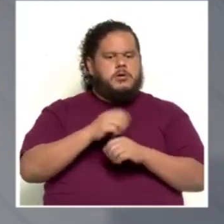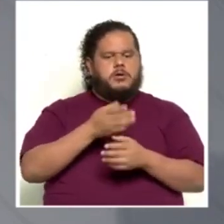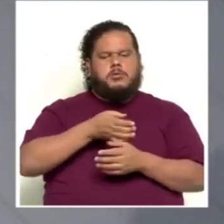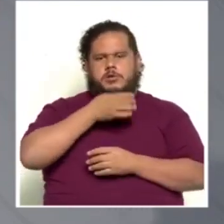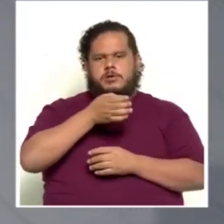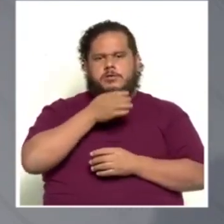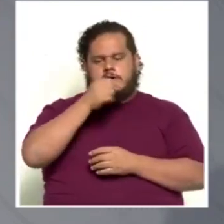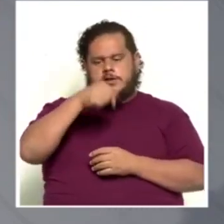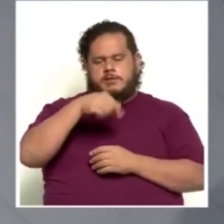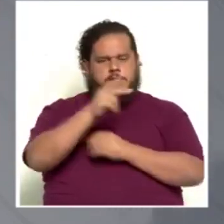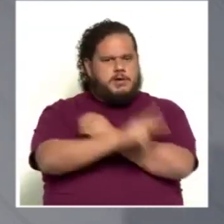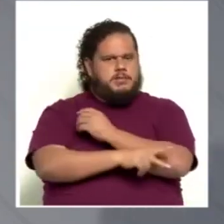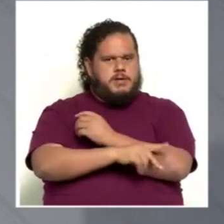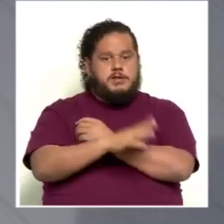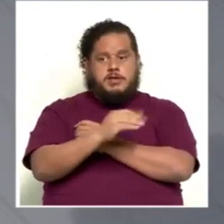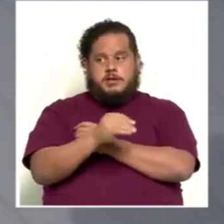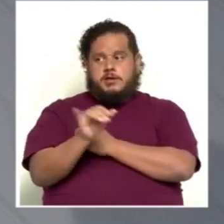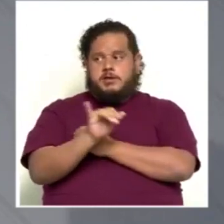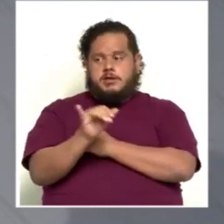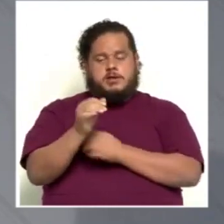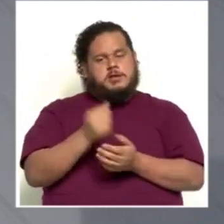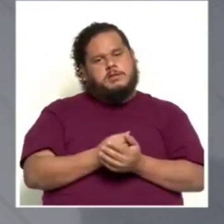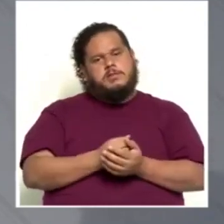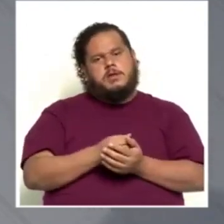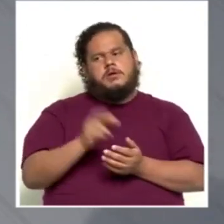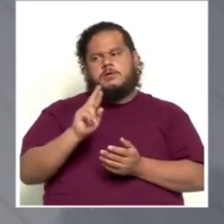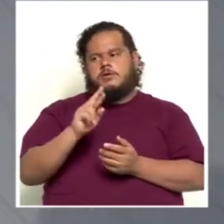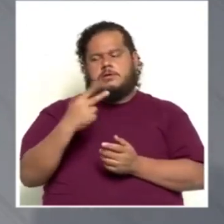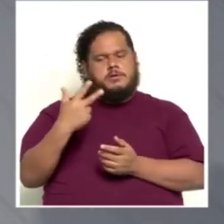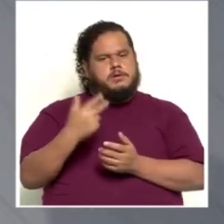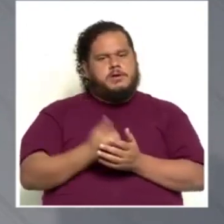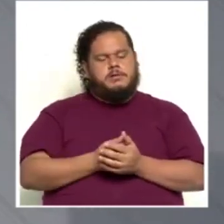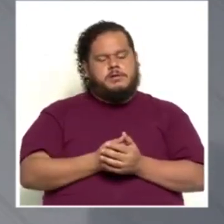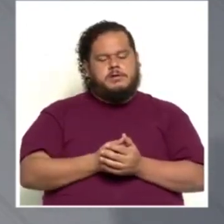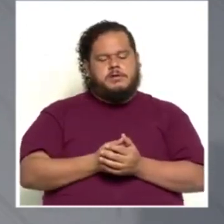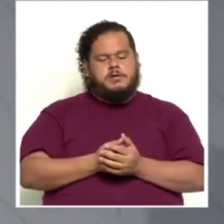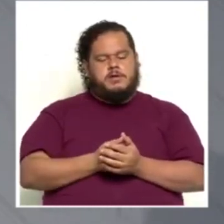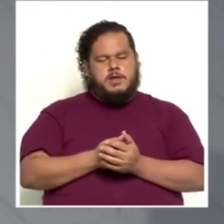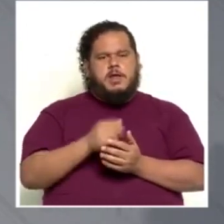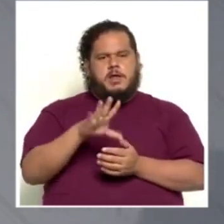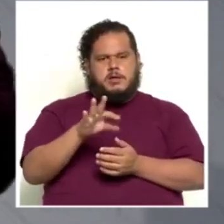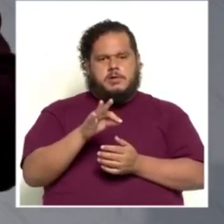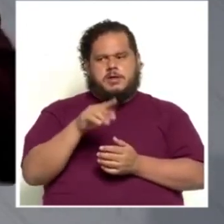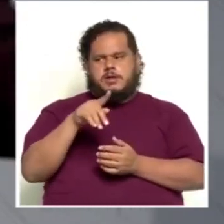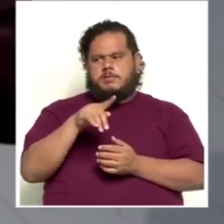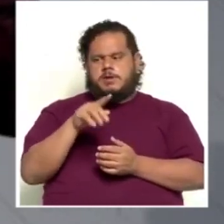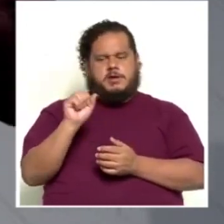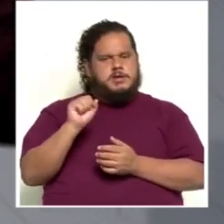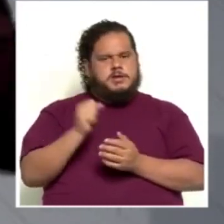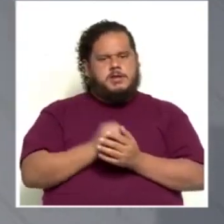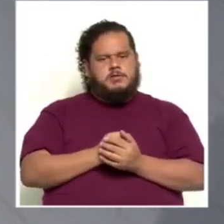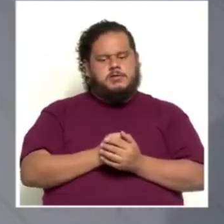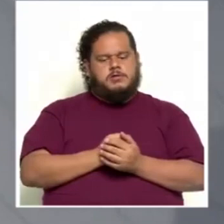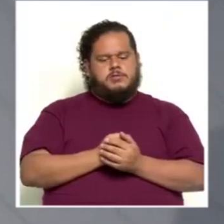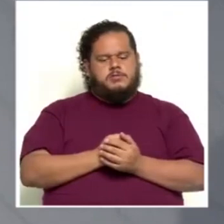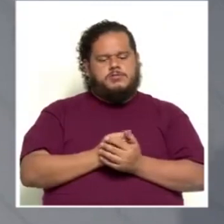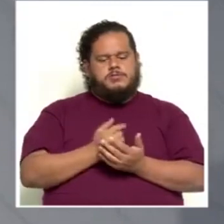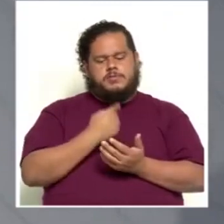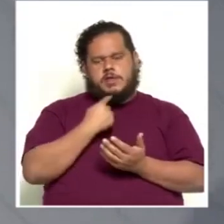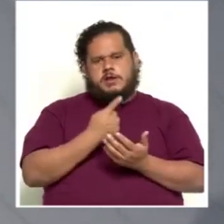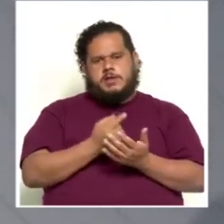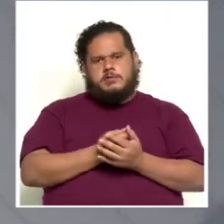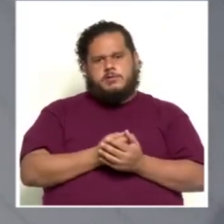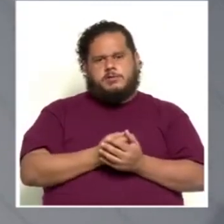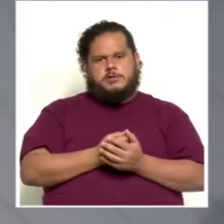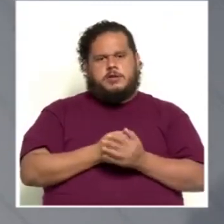referencia país, y también don Rodrigo Chávez encuentra en doña Pilar Cisneros diríamos en